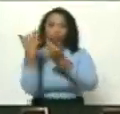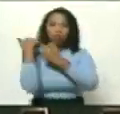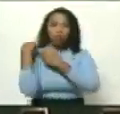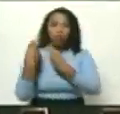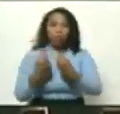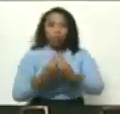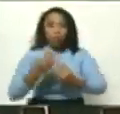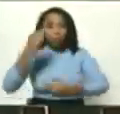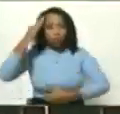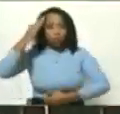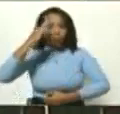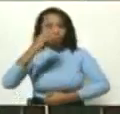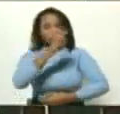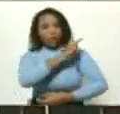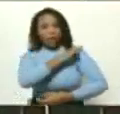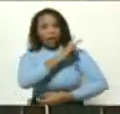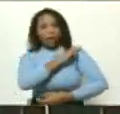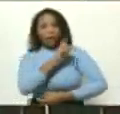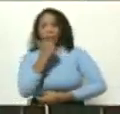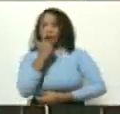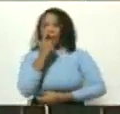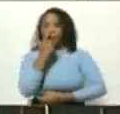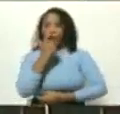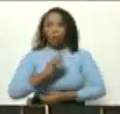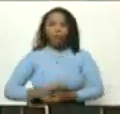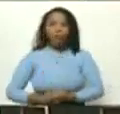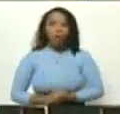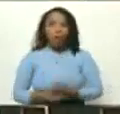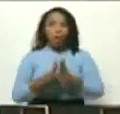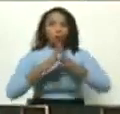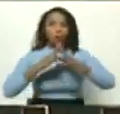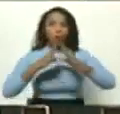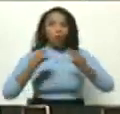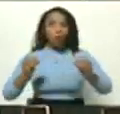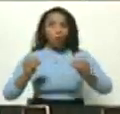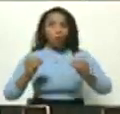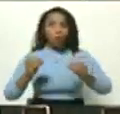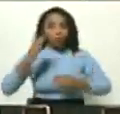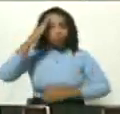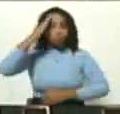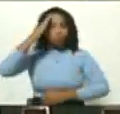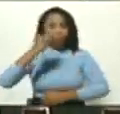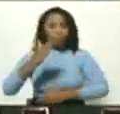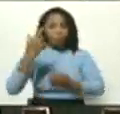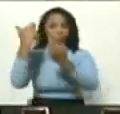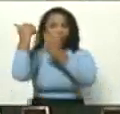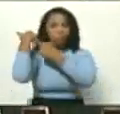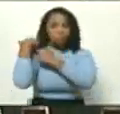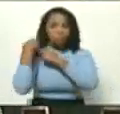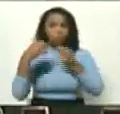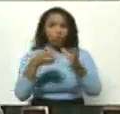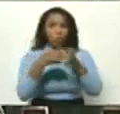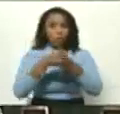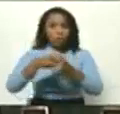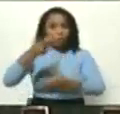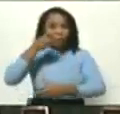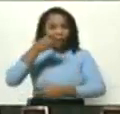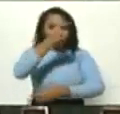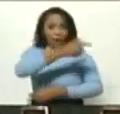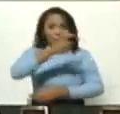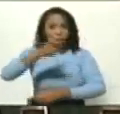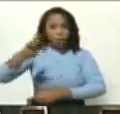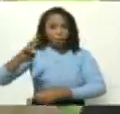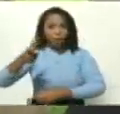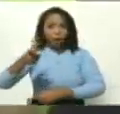almirante en jefe Remigio Ceballos, todos los comandantes de los organismos de seguridad ciudadana,